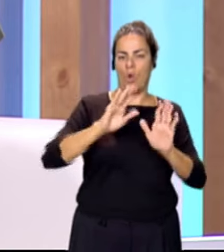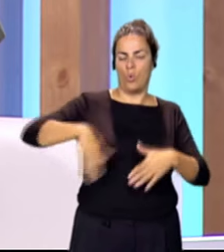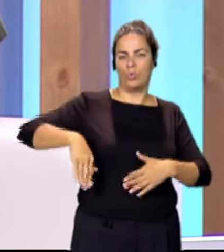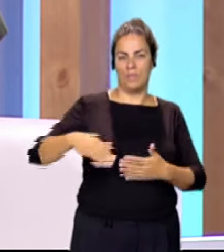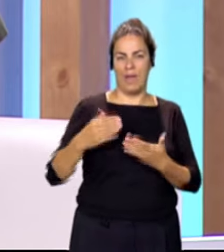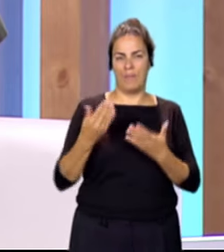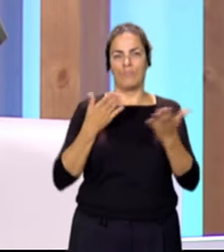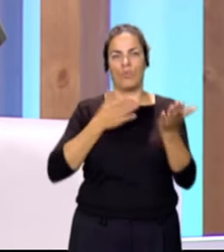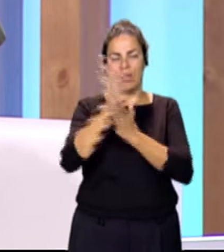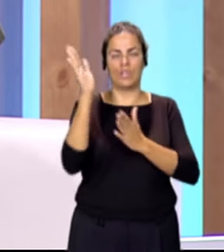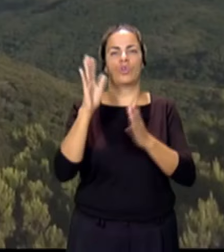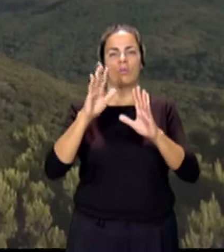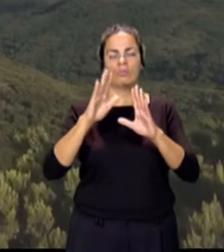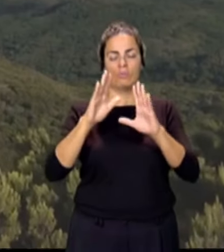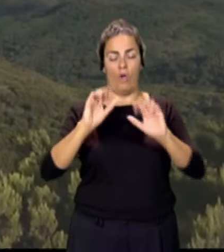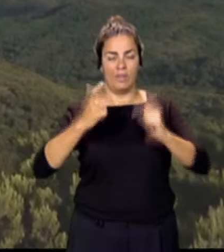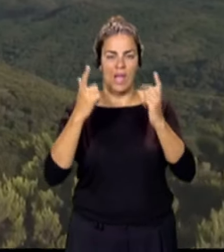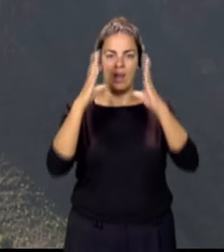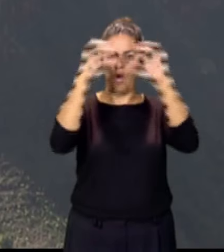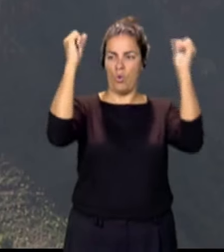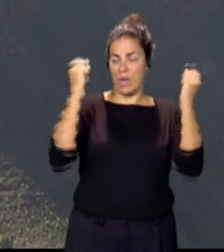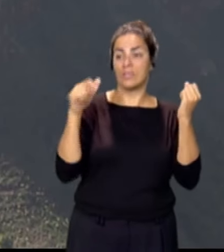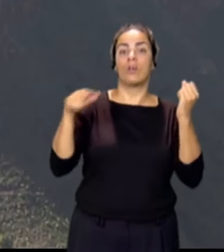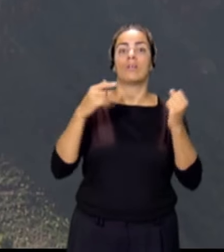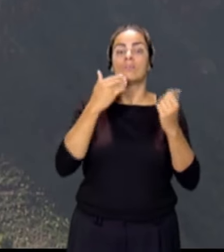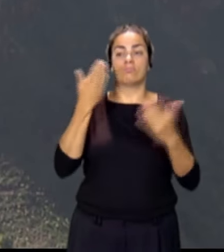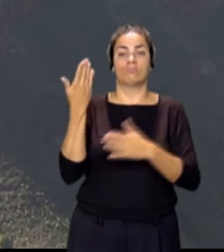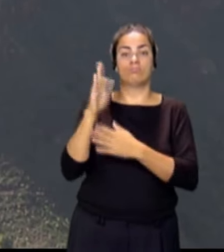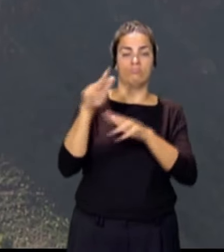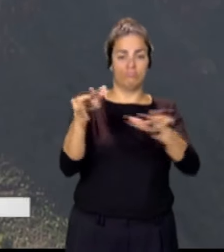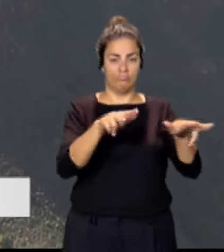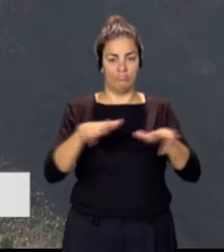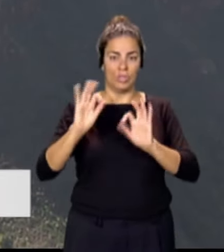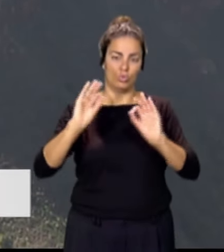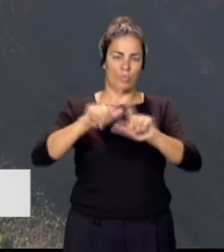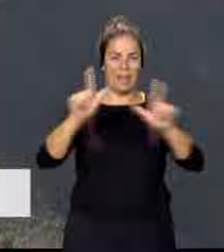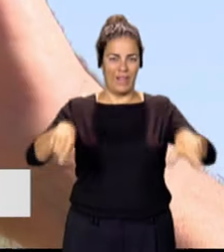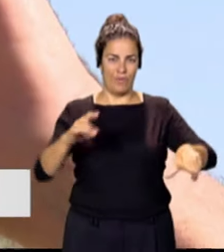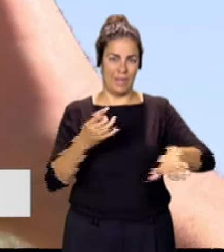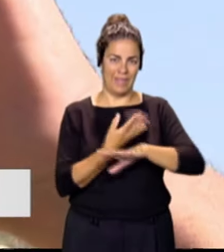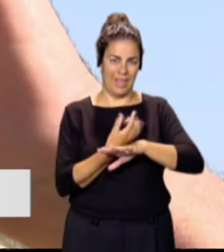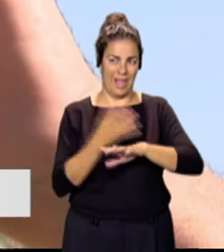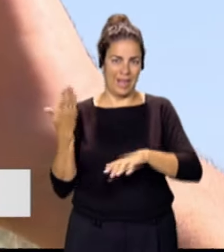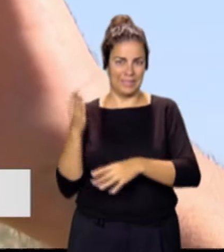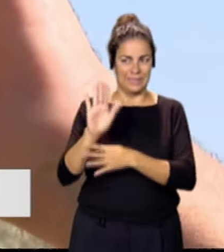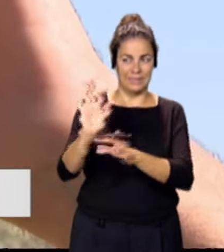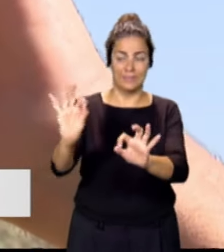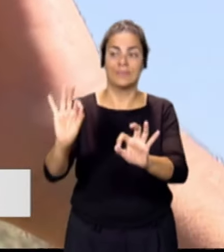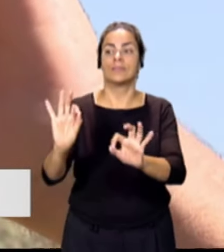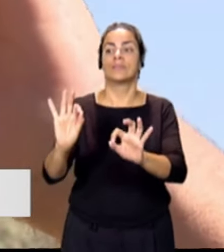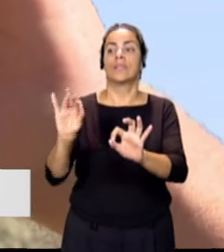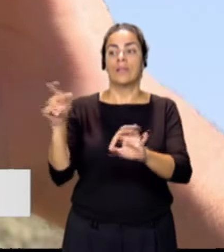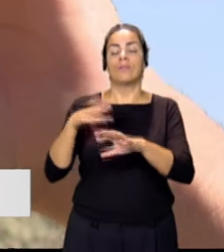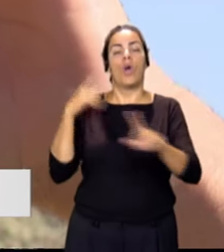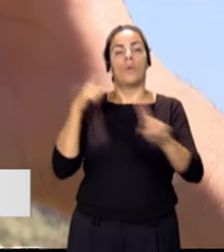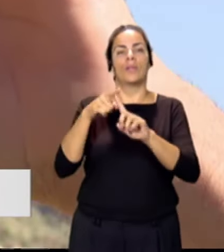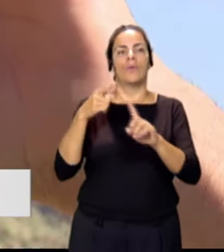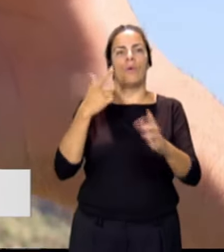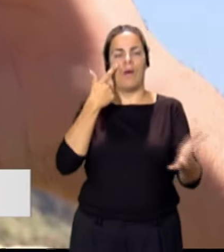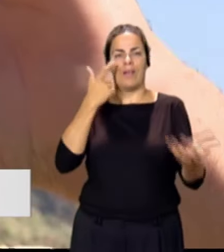hace con esta presentación audiovisual en una de sus plataformas digitales con ello esta organización vuelve a Resaltar los valores naturales